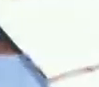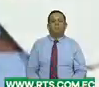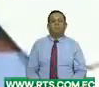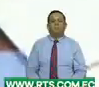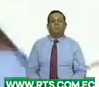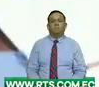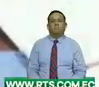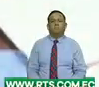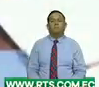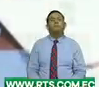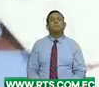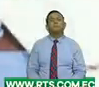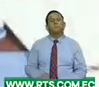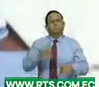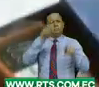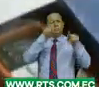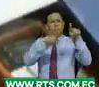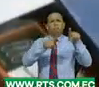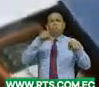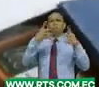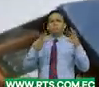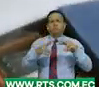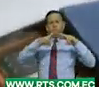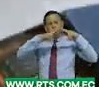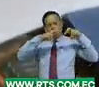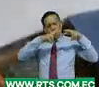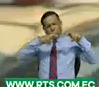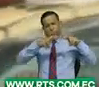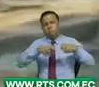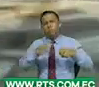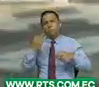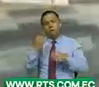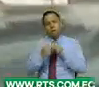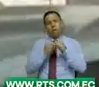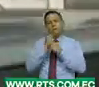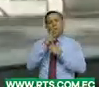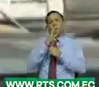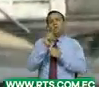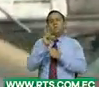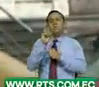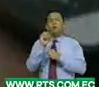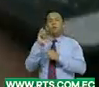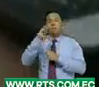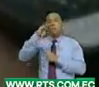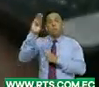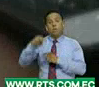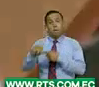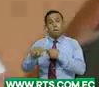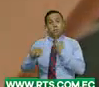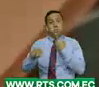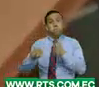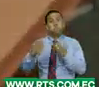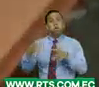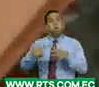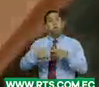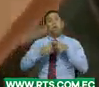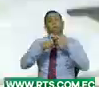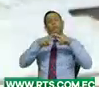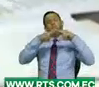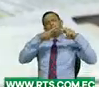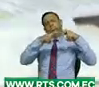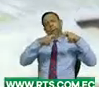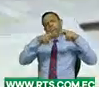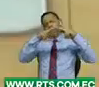varias son las investigaciones que desde el 2020 el ministerio de salud pública asegura estar realizando en torno a la obtención fraudulenta